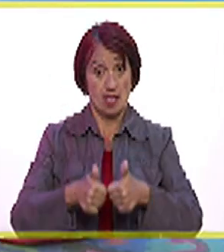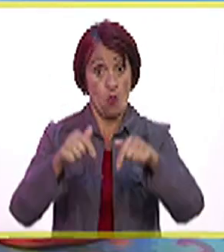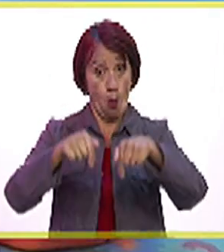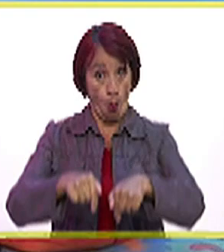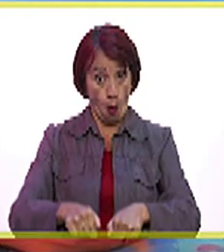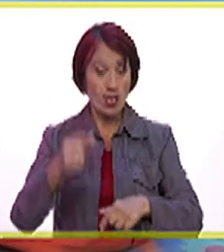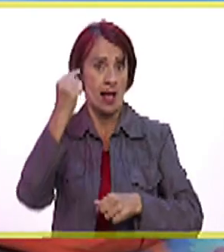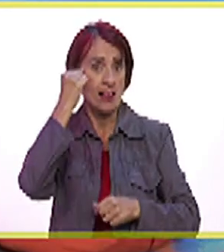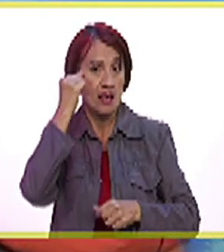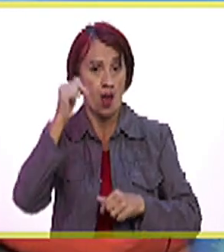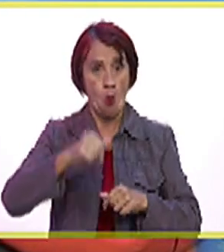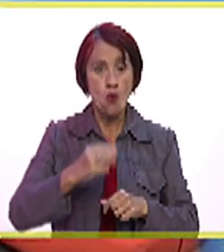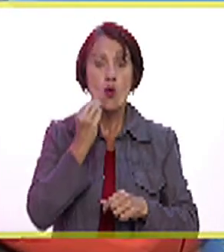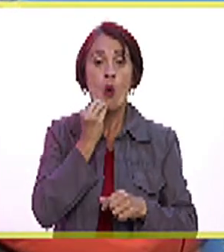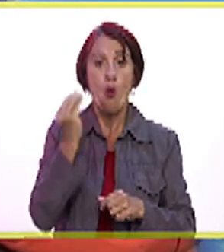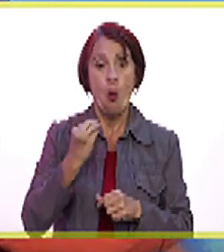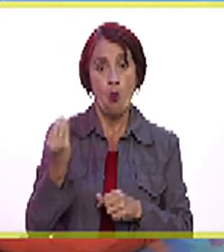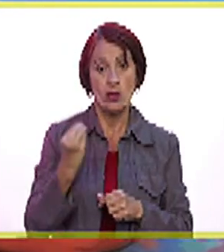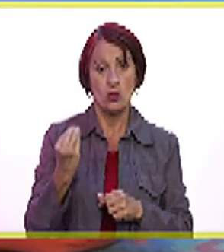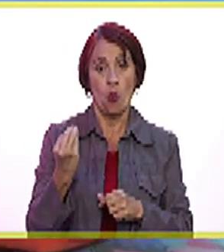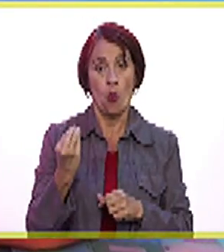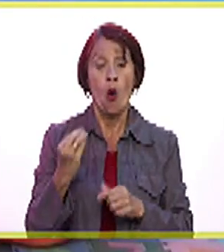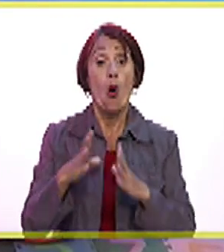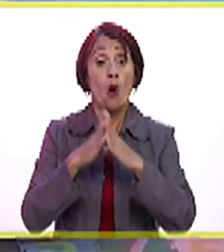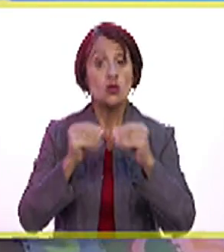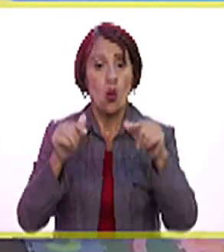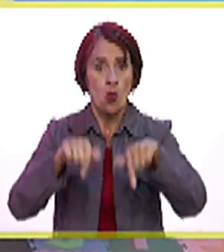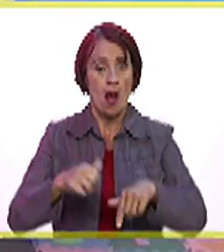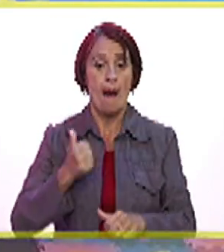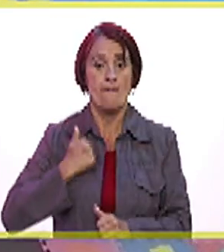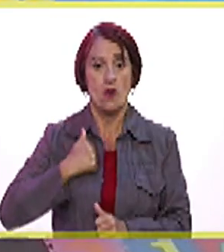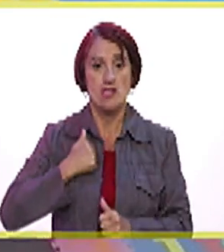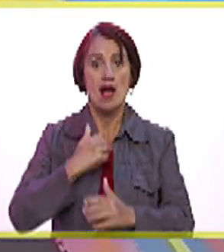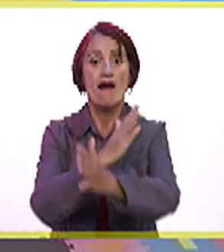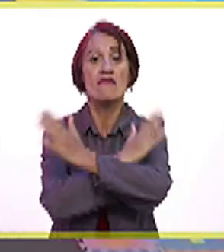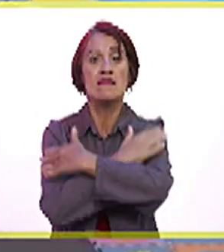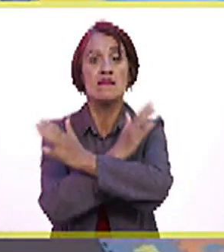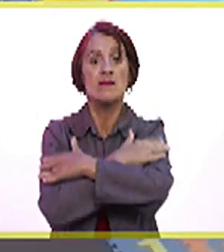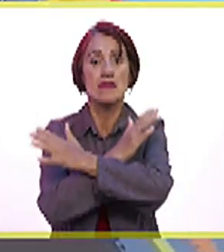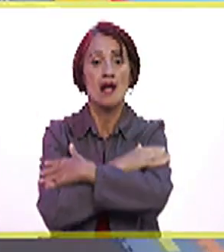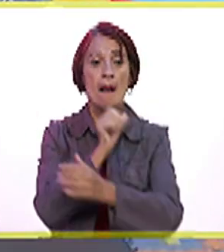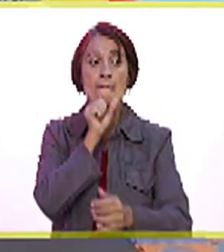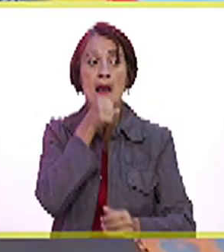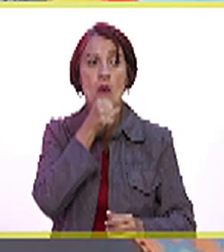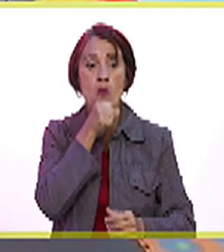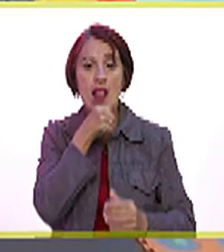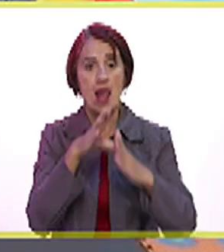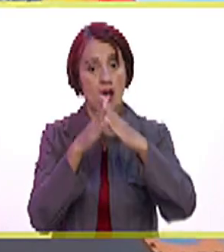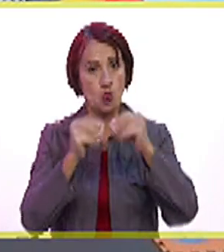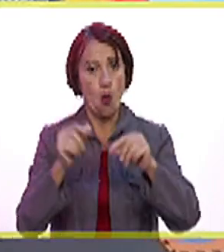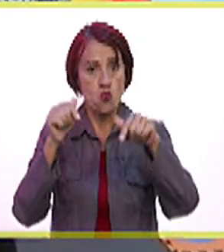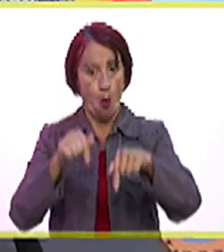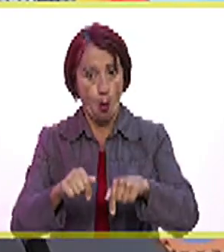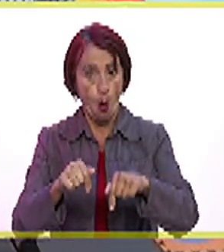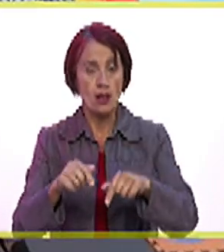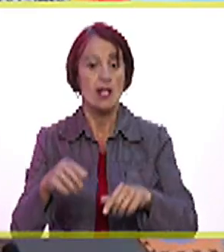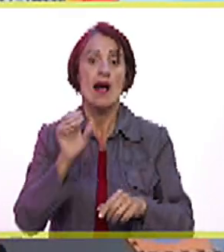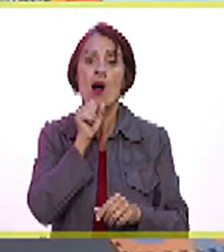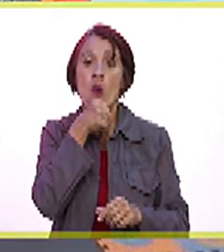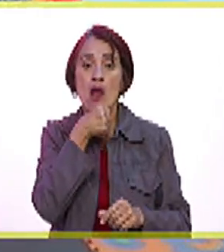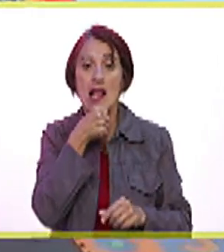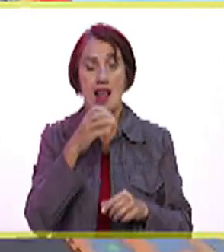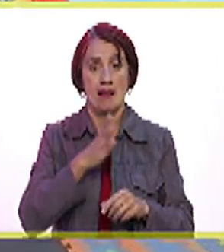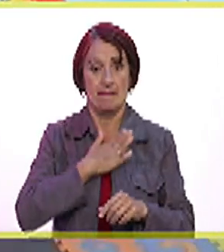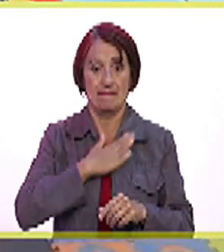el Día de la Juventud y aprovecho también para felicitar a mi abuela Romelia, que hoy está de